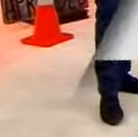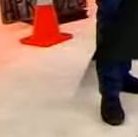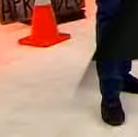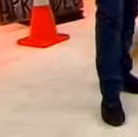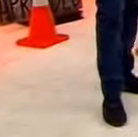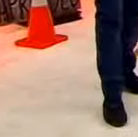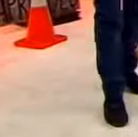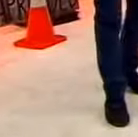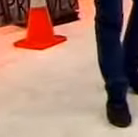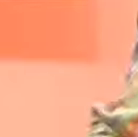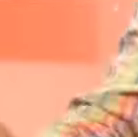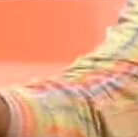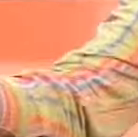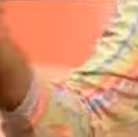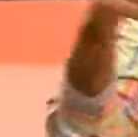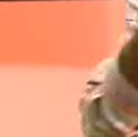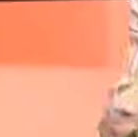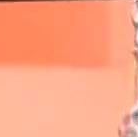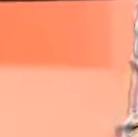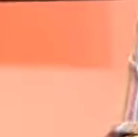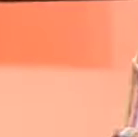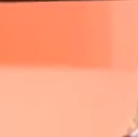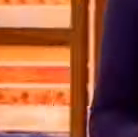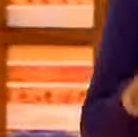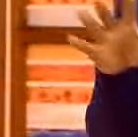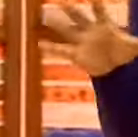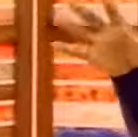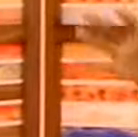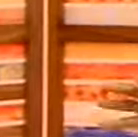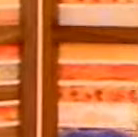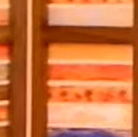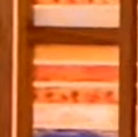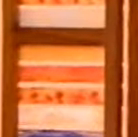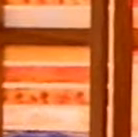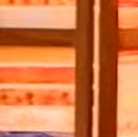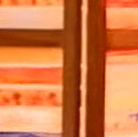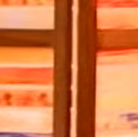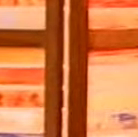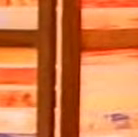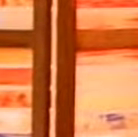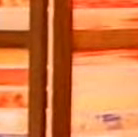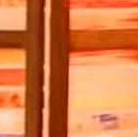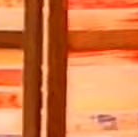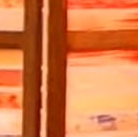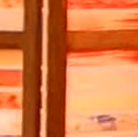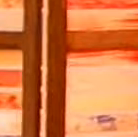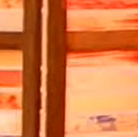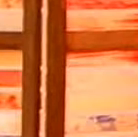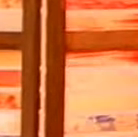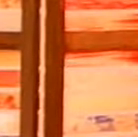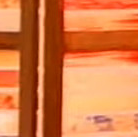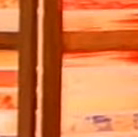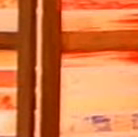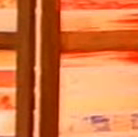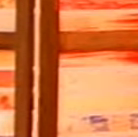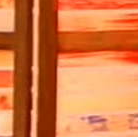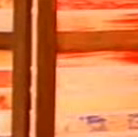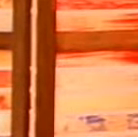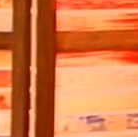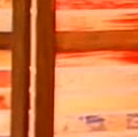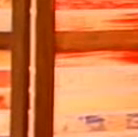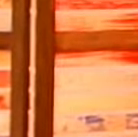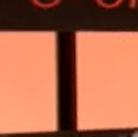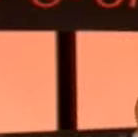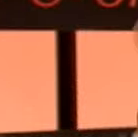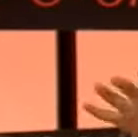Este jueves en Café TV, nuestro set se llena de magia. Te daremos prácticos tips para que puedas comprar un auto nuevo o usado, pero de forma